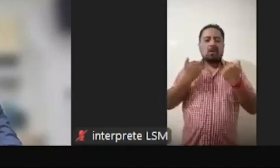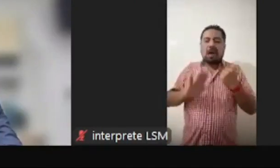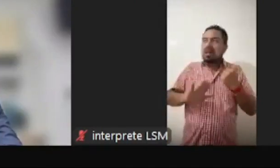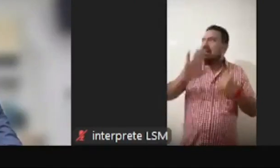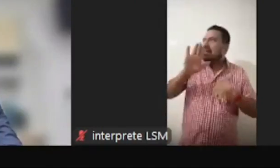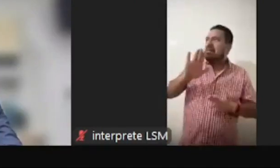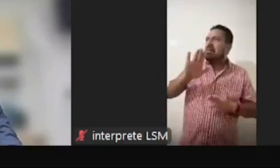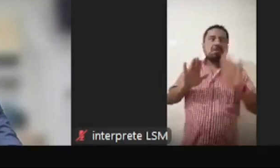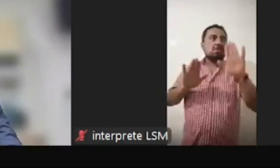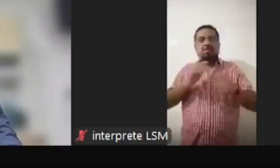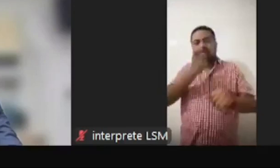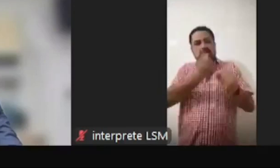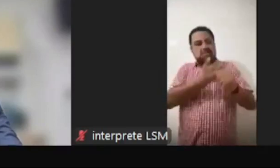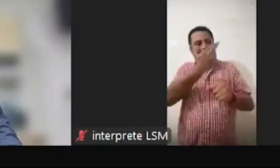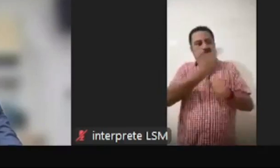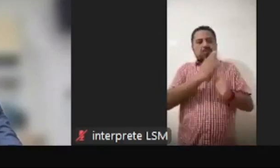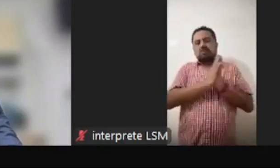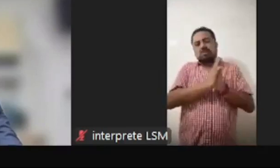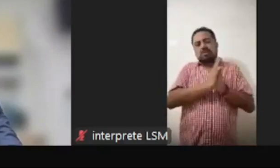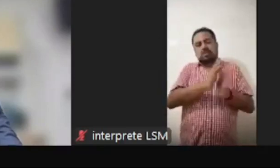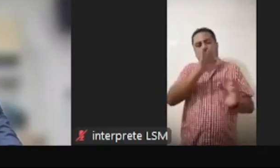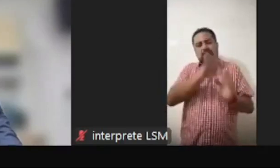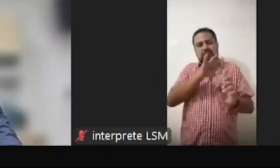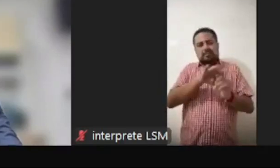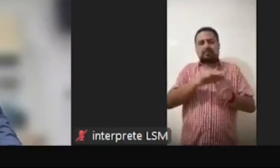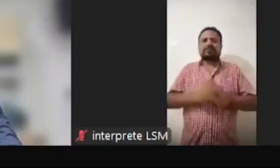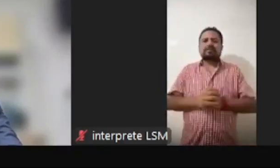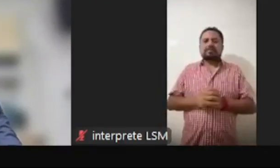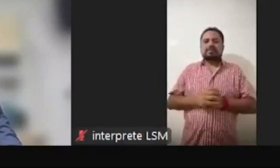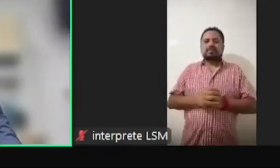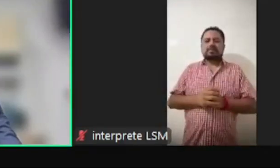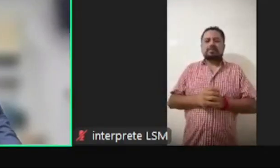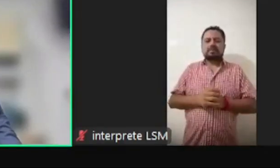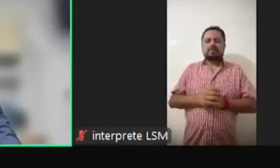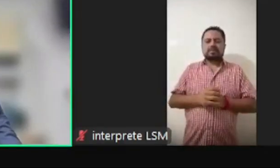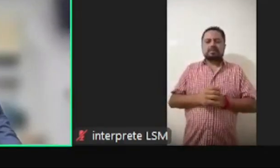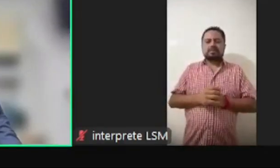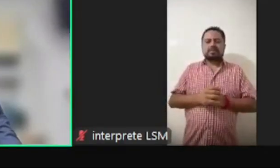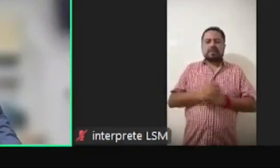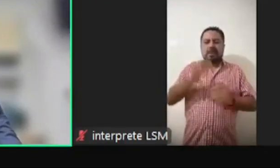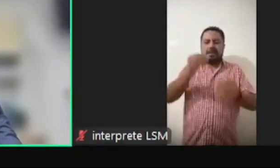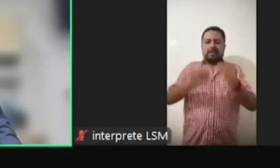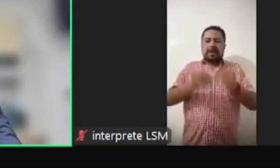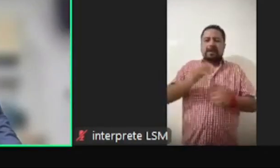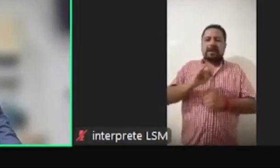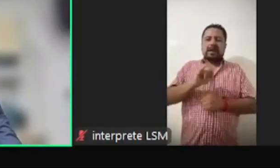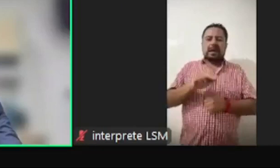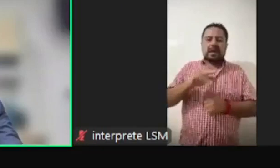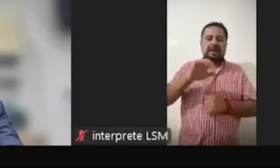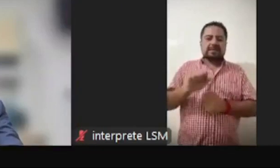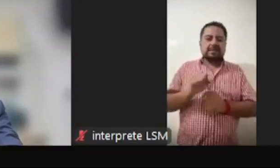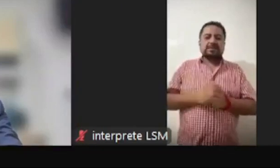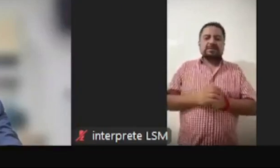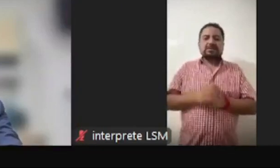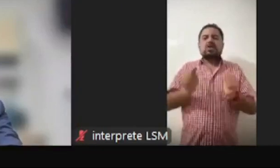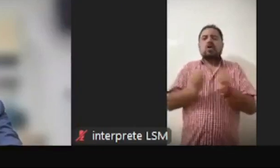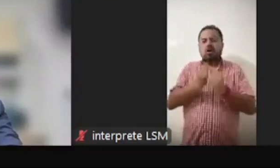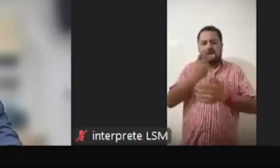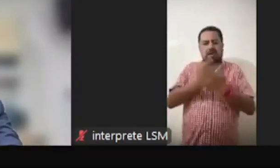al respecto, secretario, tome la votación, por favor. Magistrado José Inés Betancur Salgado. Con el